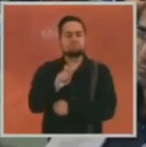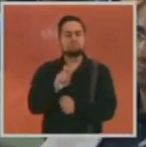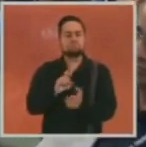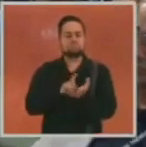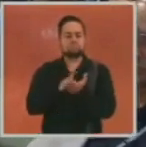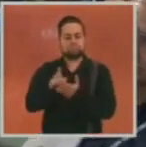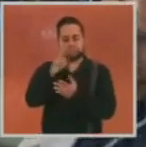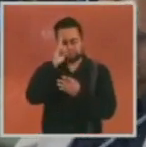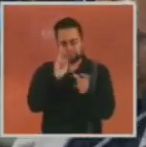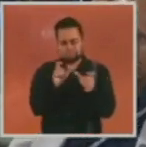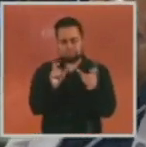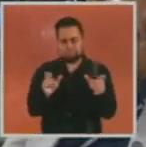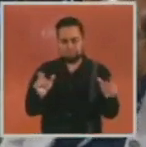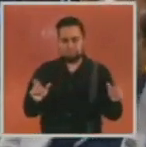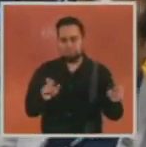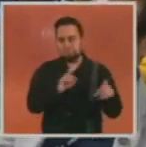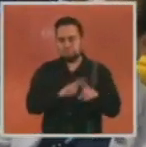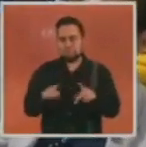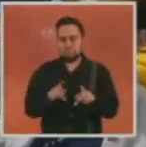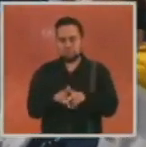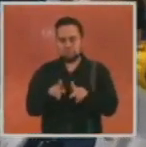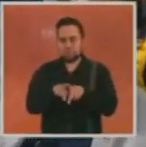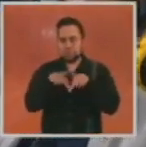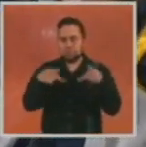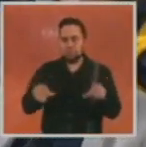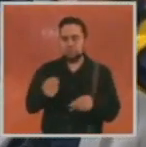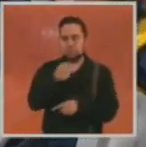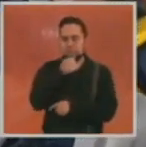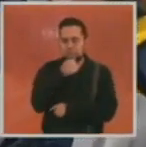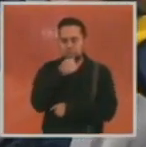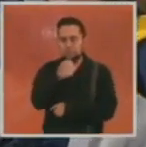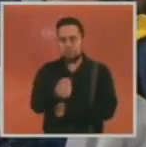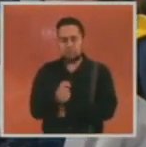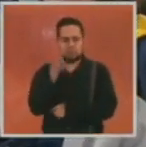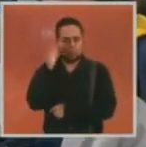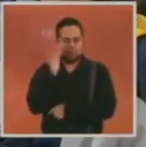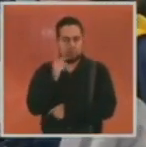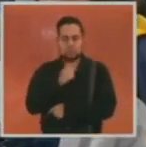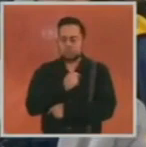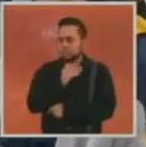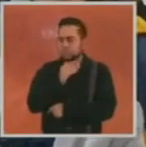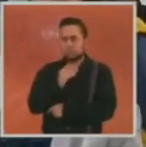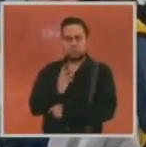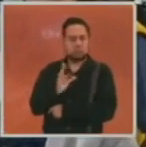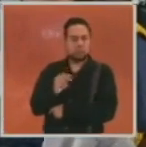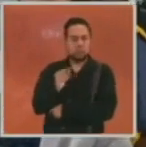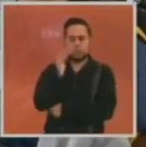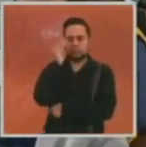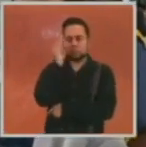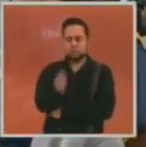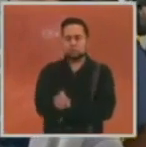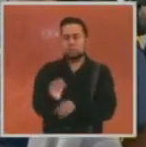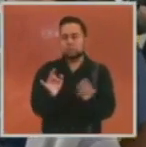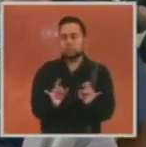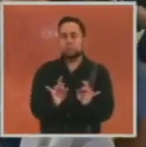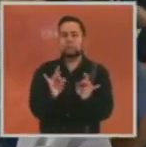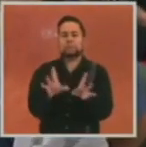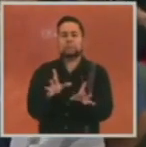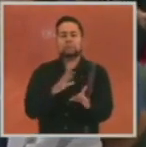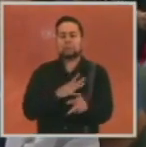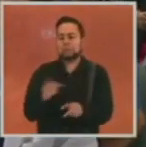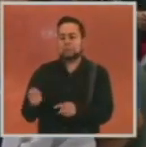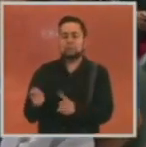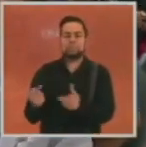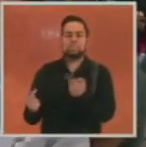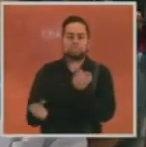a la protección de los periodistas no puede podemos permitir que se agredan que